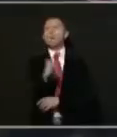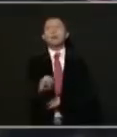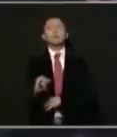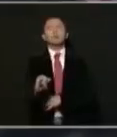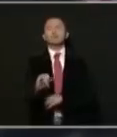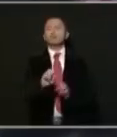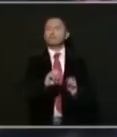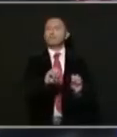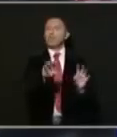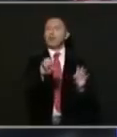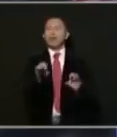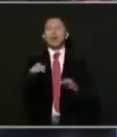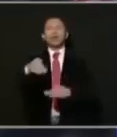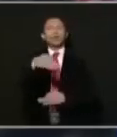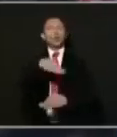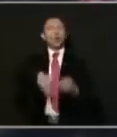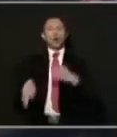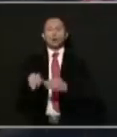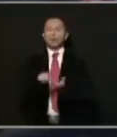su libertad